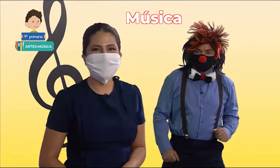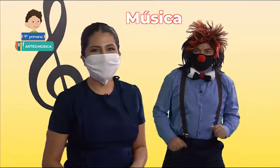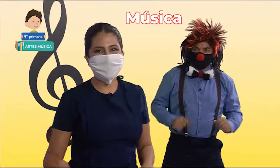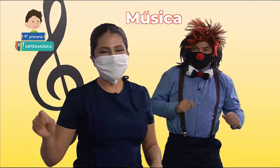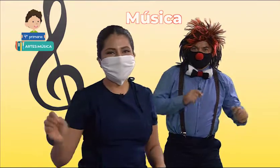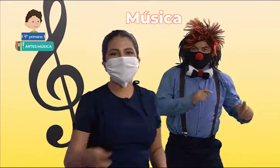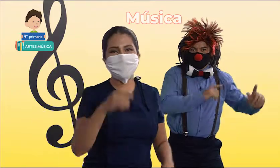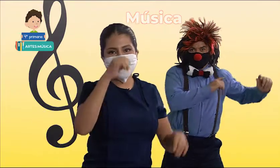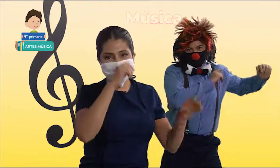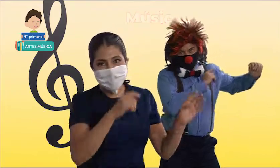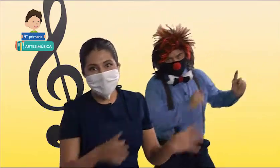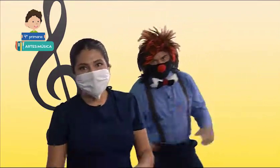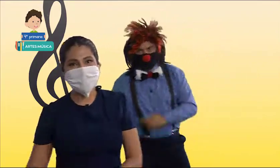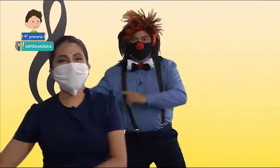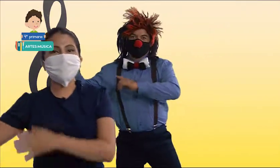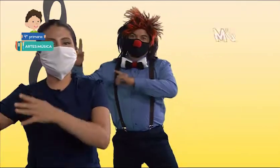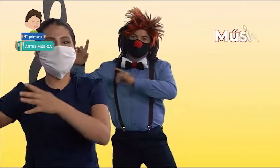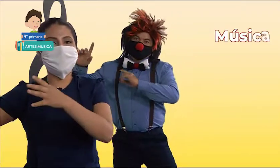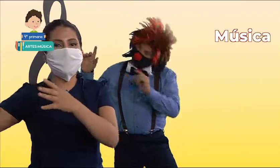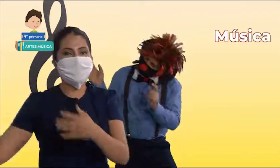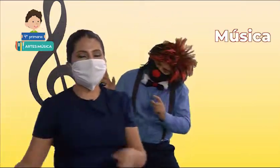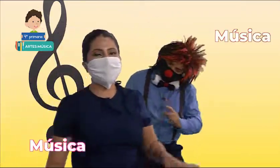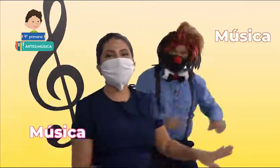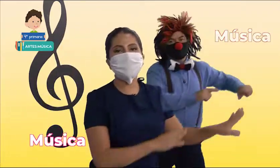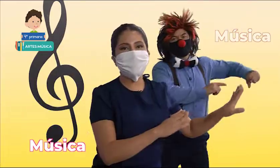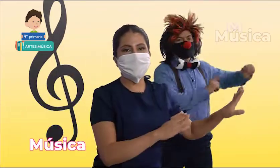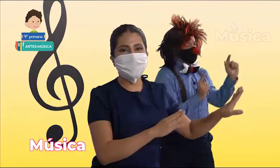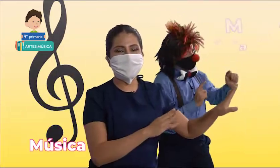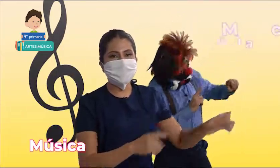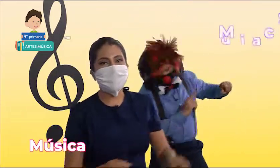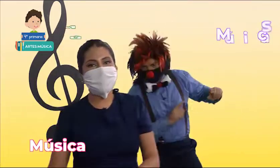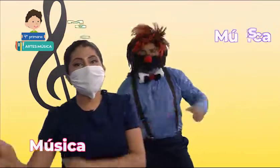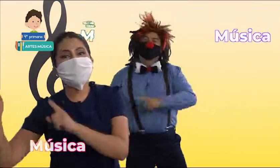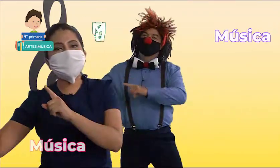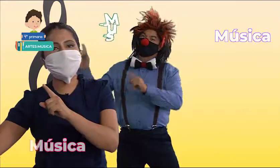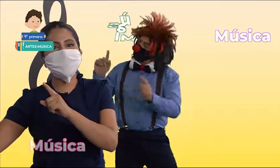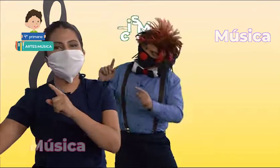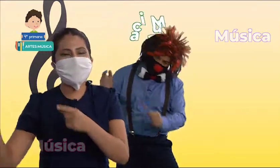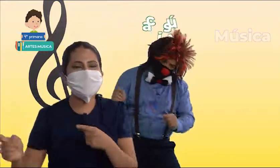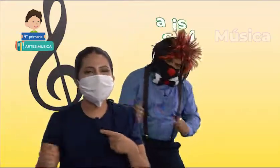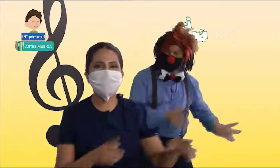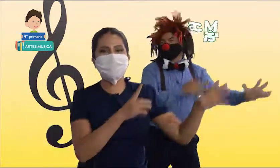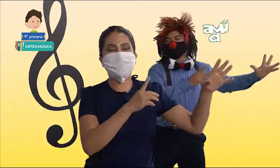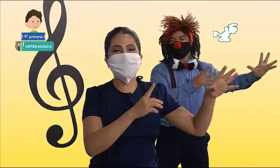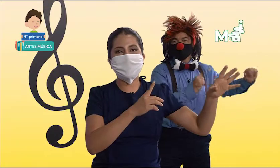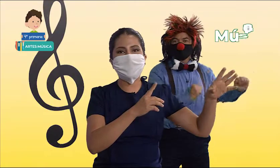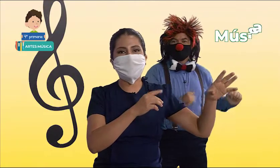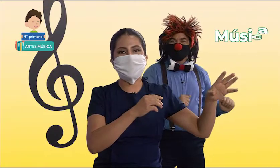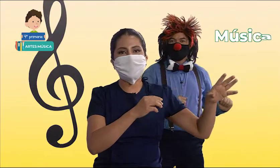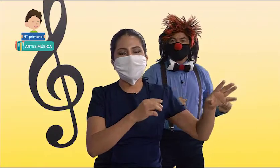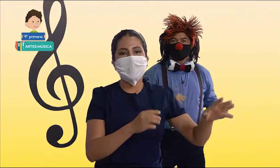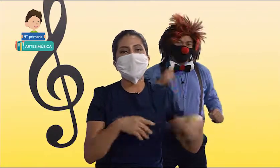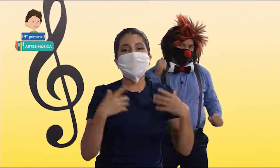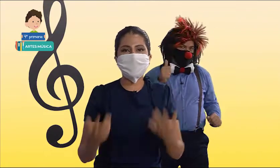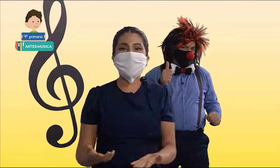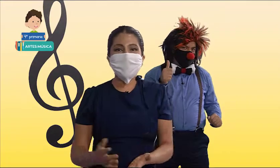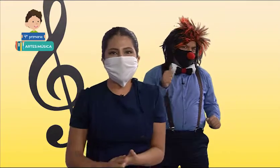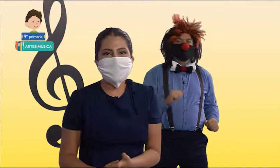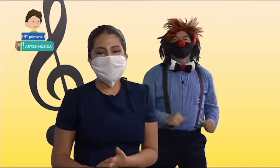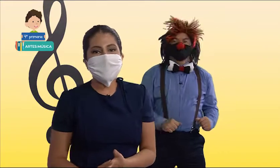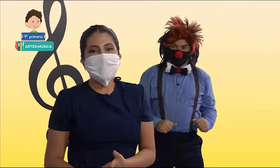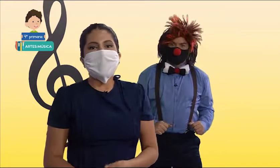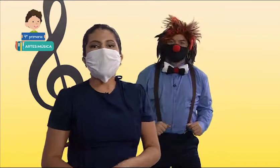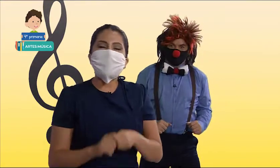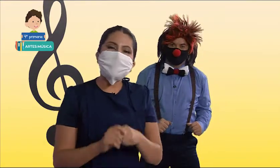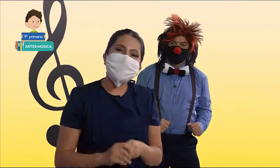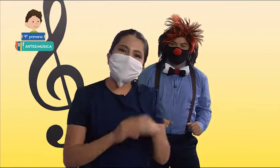música. Y música, música, música, música. ¿Se dan